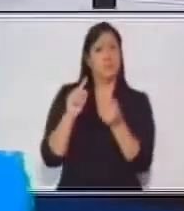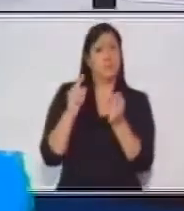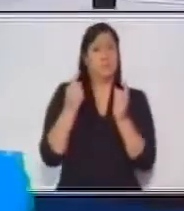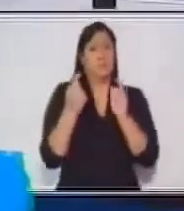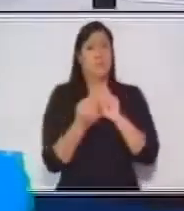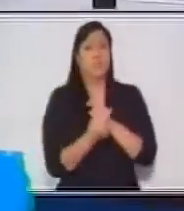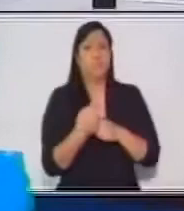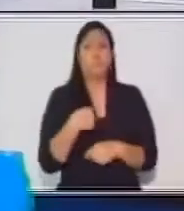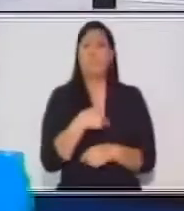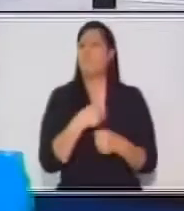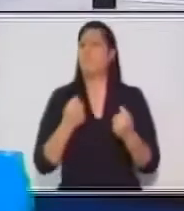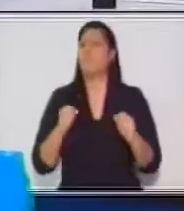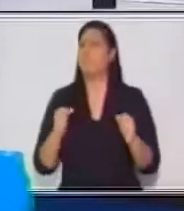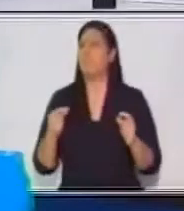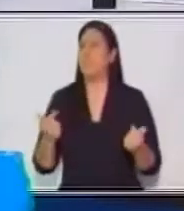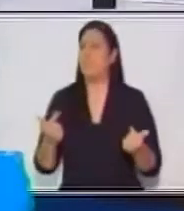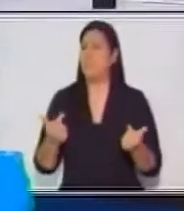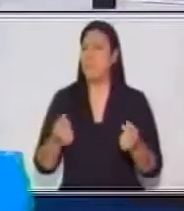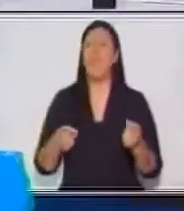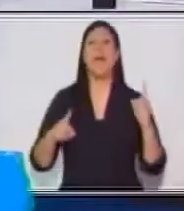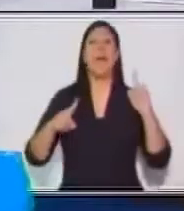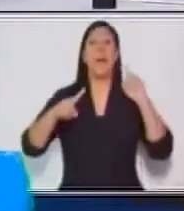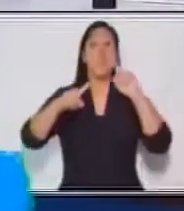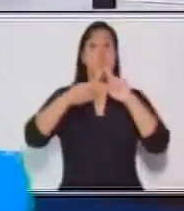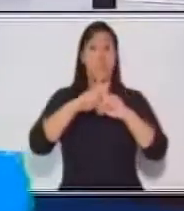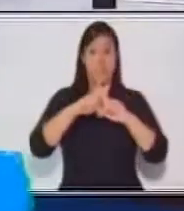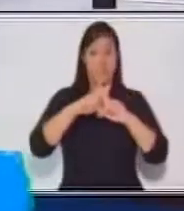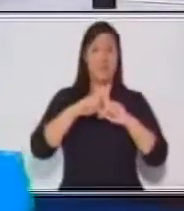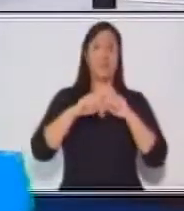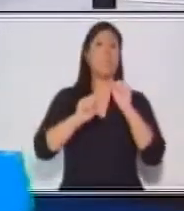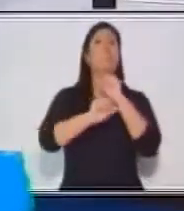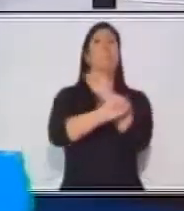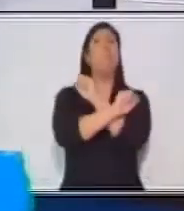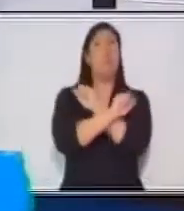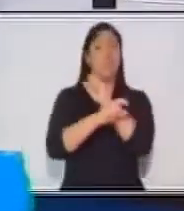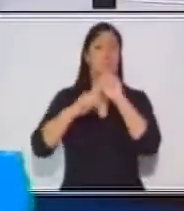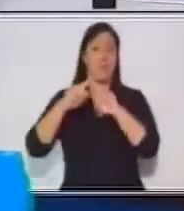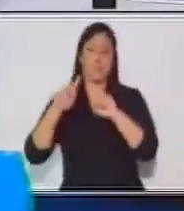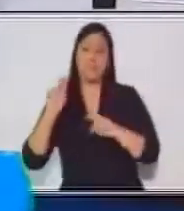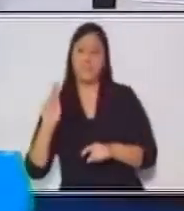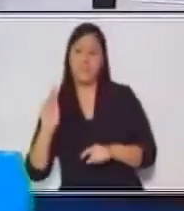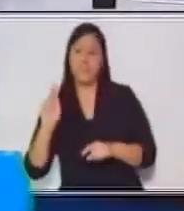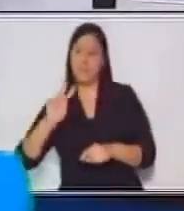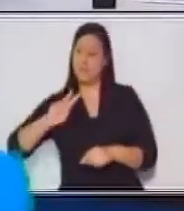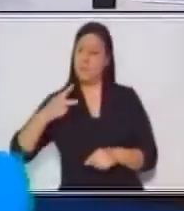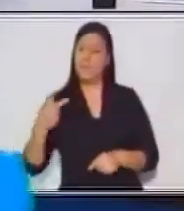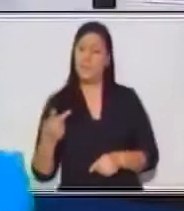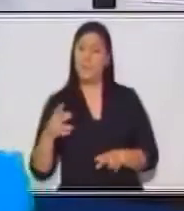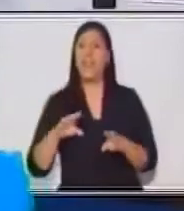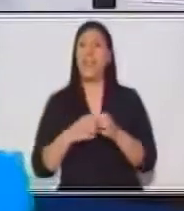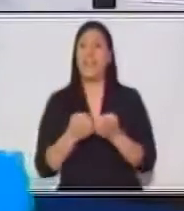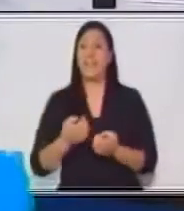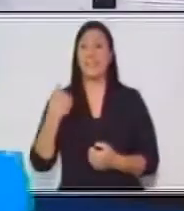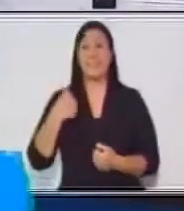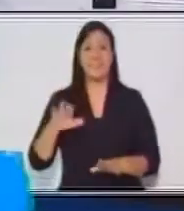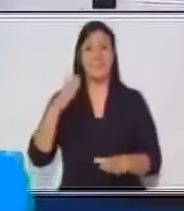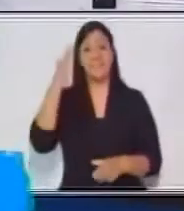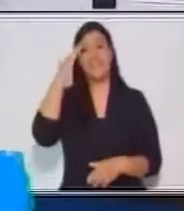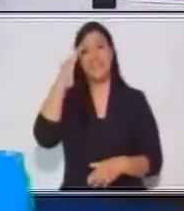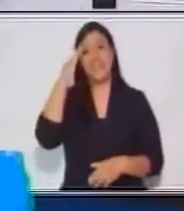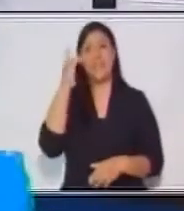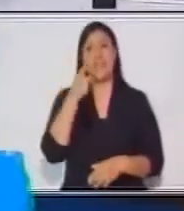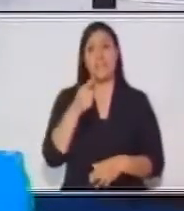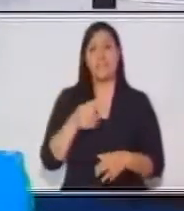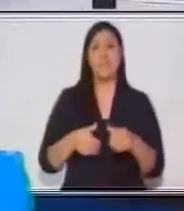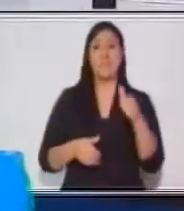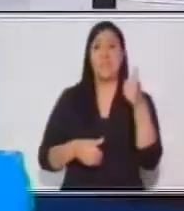hacemos es multiplicar el valor de X por el valor de Y, y de esa manera encontramos el valor de la constante de proporcionalidad